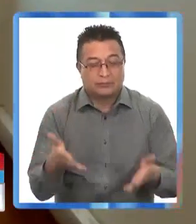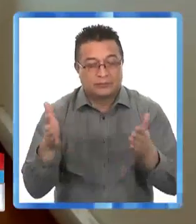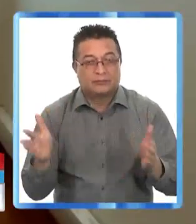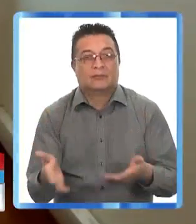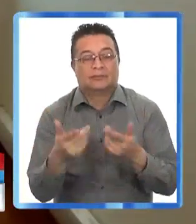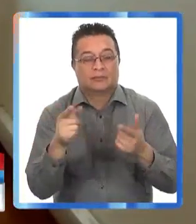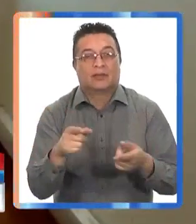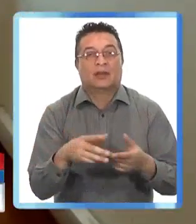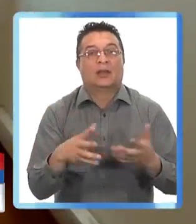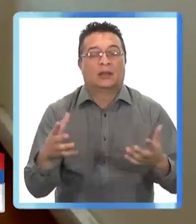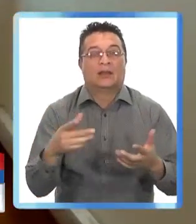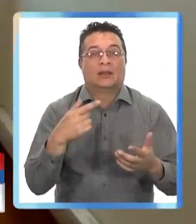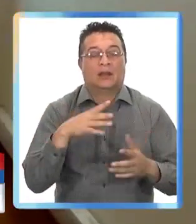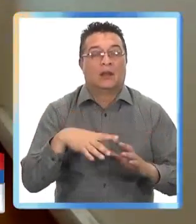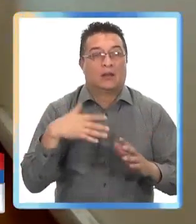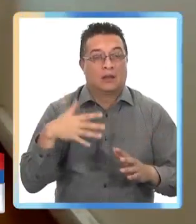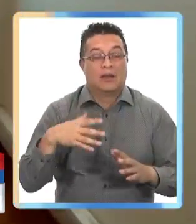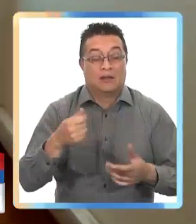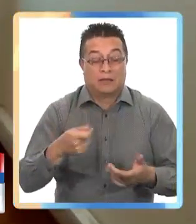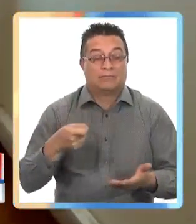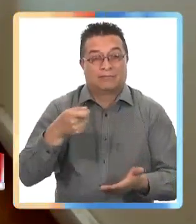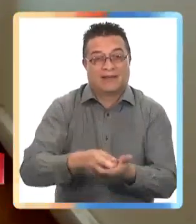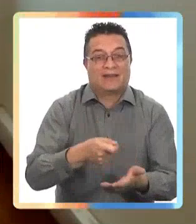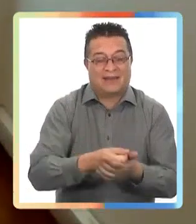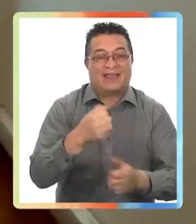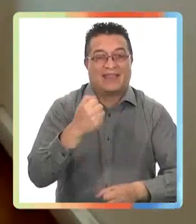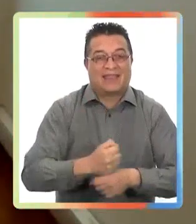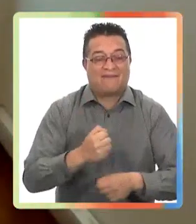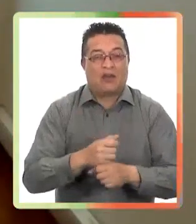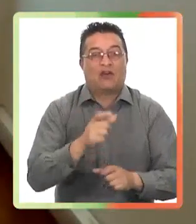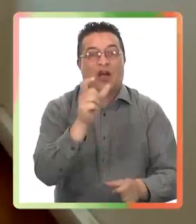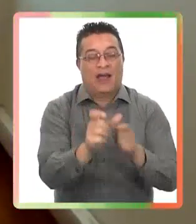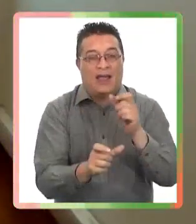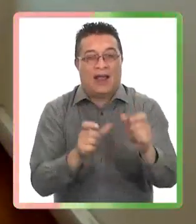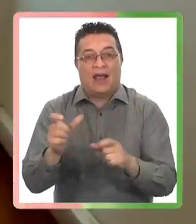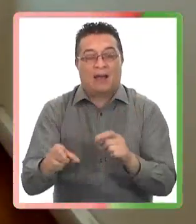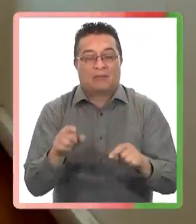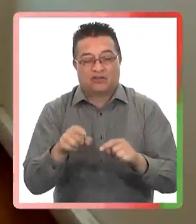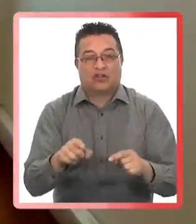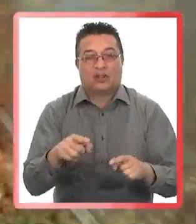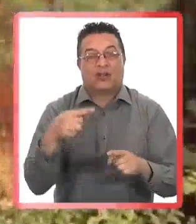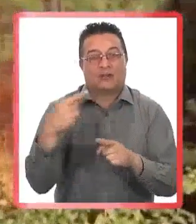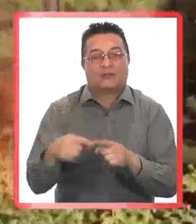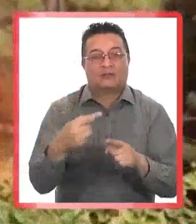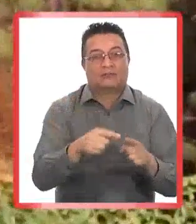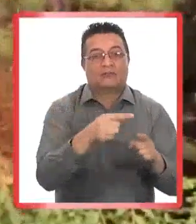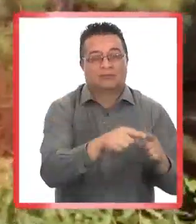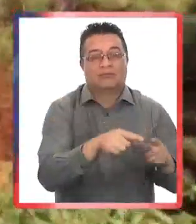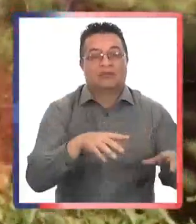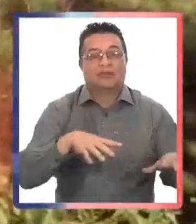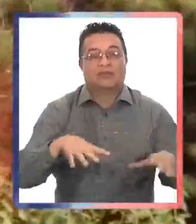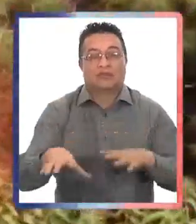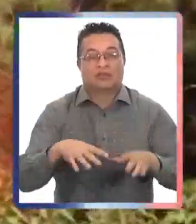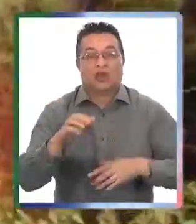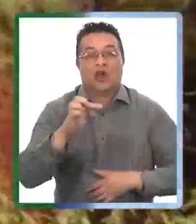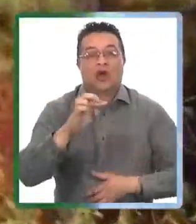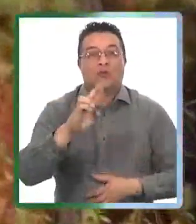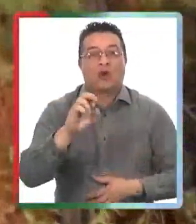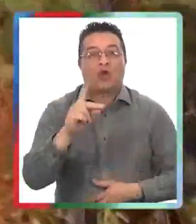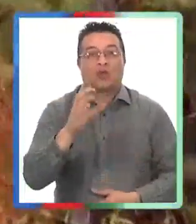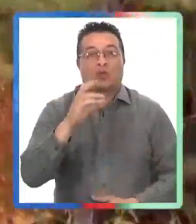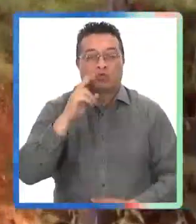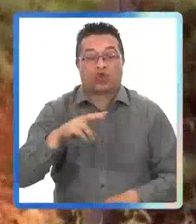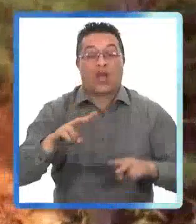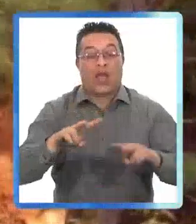las personas, de este conjunto de beneficiarios, de productores agrícolas que se vieron afectados, y